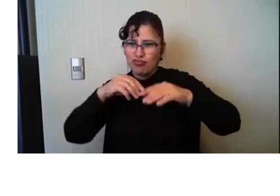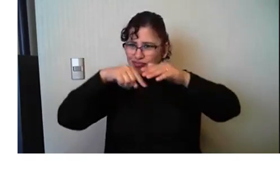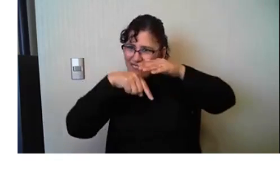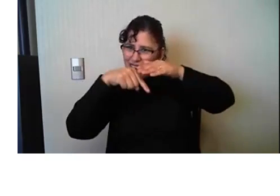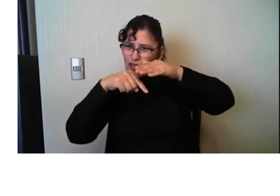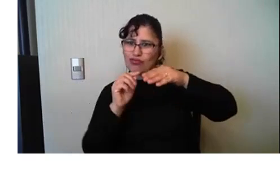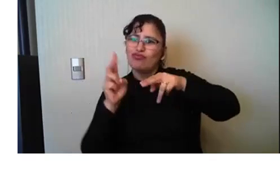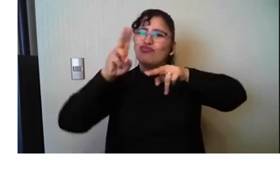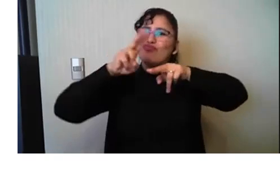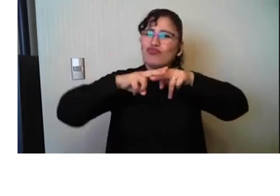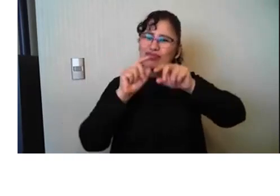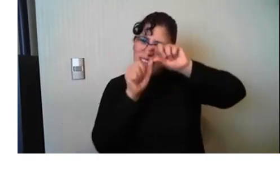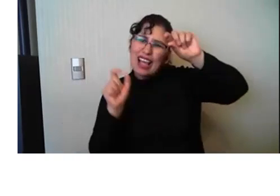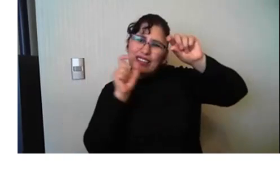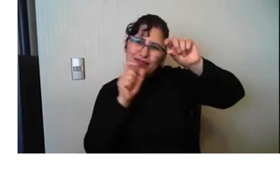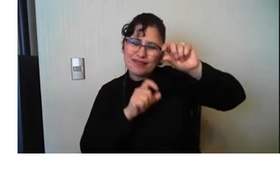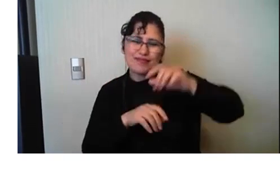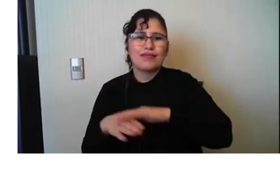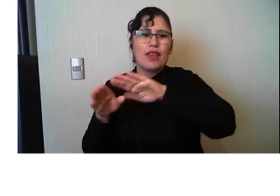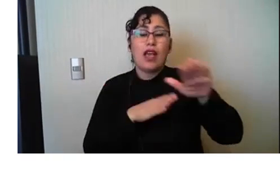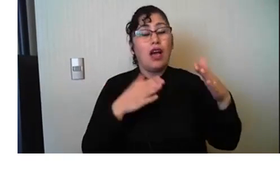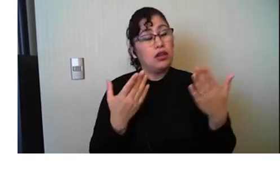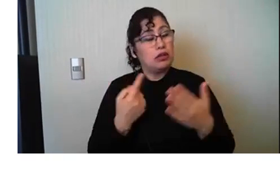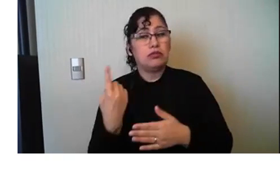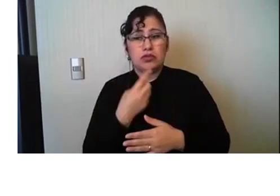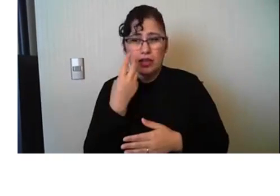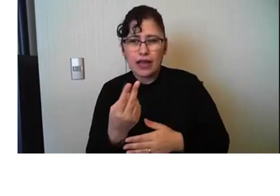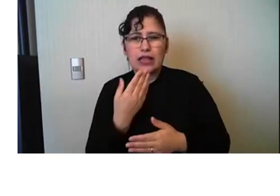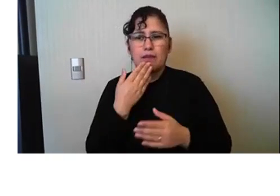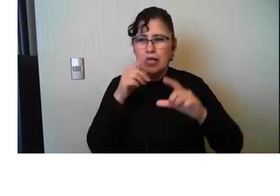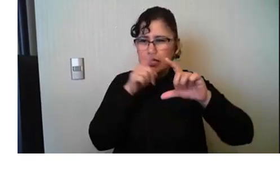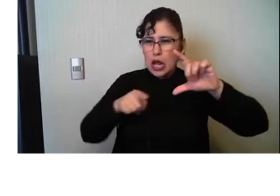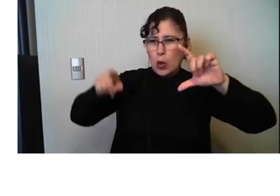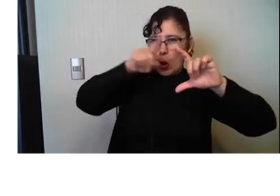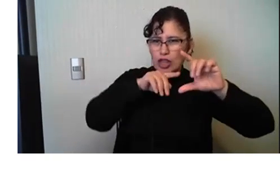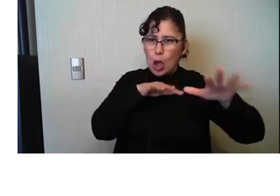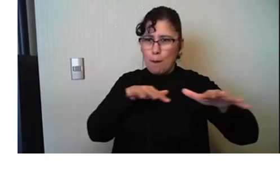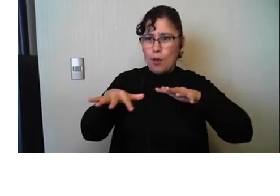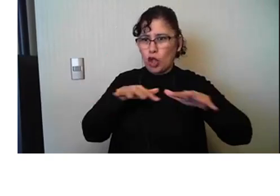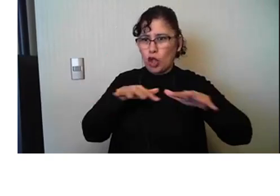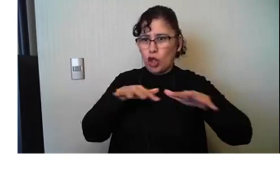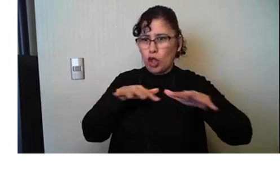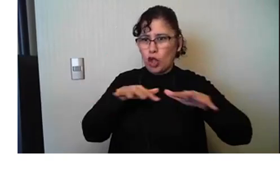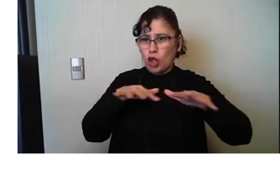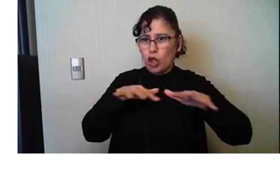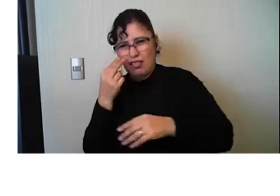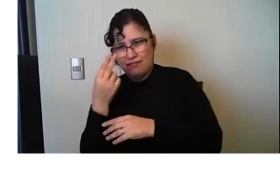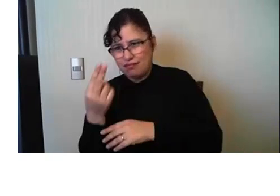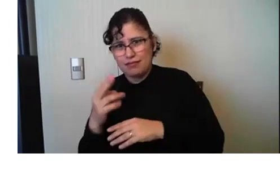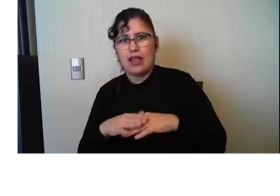Bien, nosotros vamos a ver en algún momento circuitos motores. Ahora es solamente para que tengan una